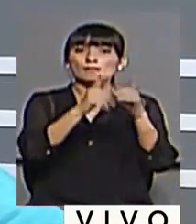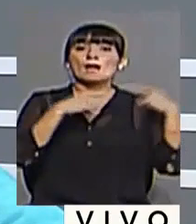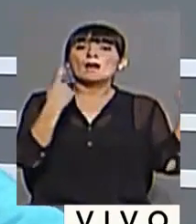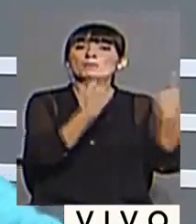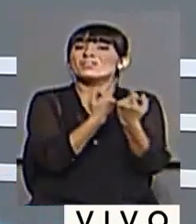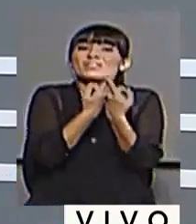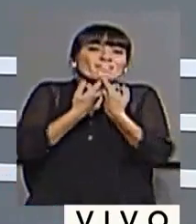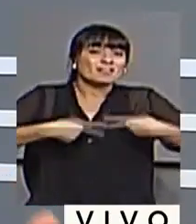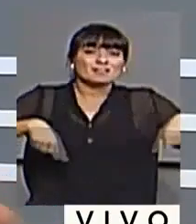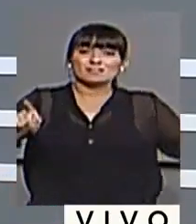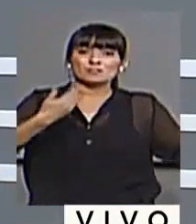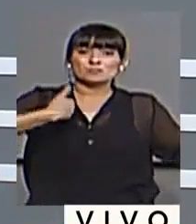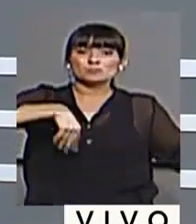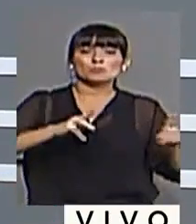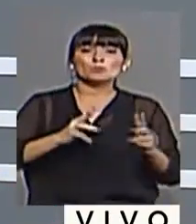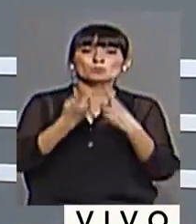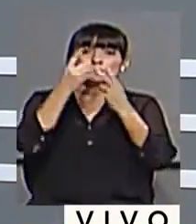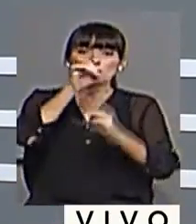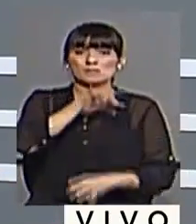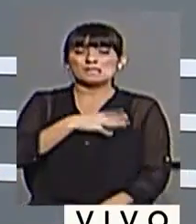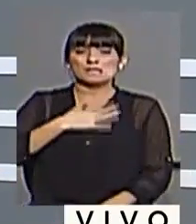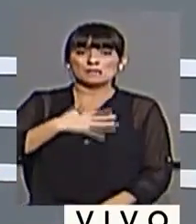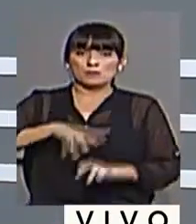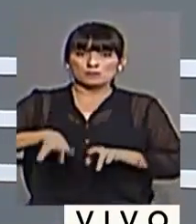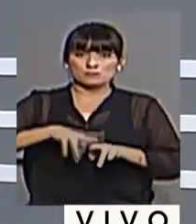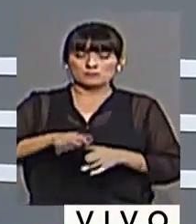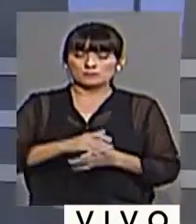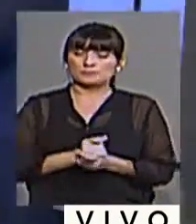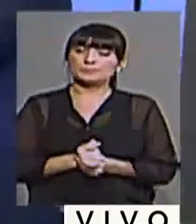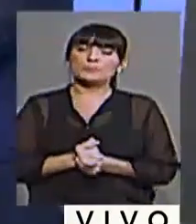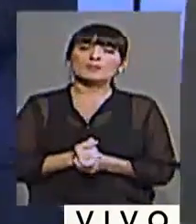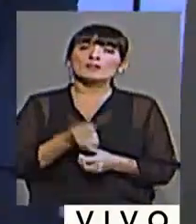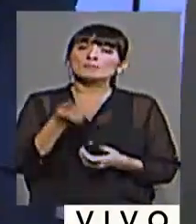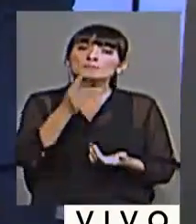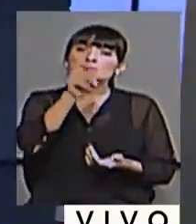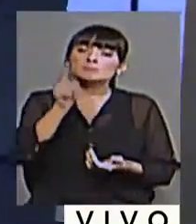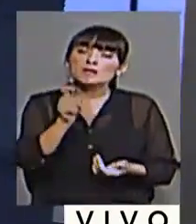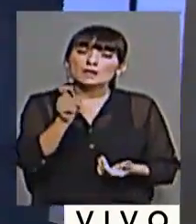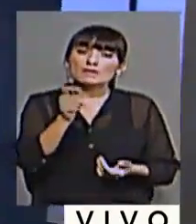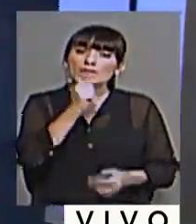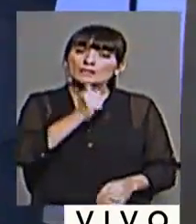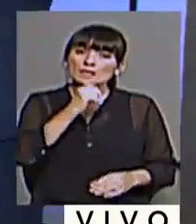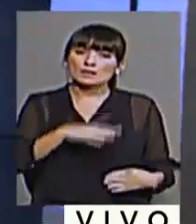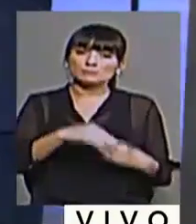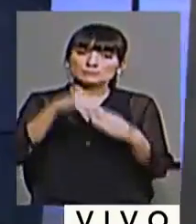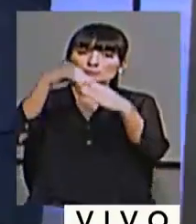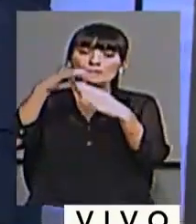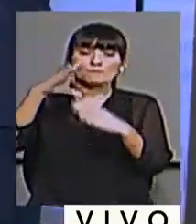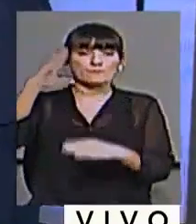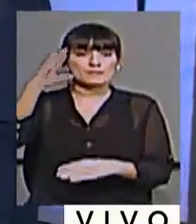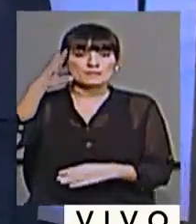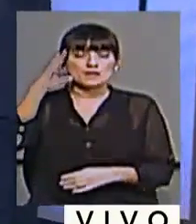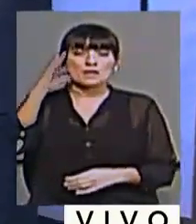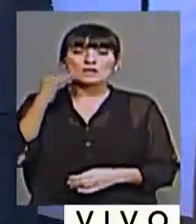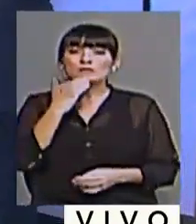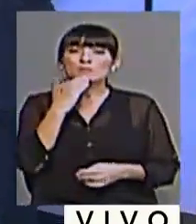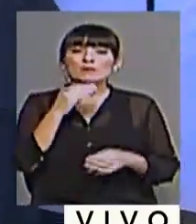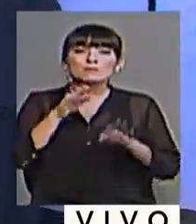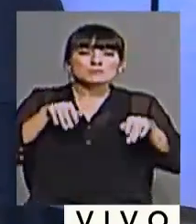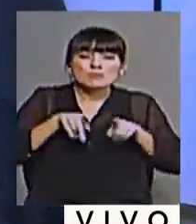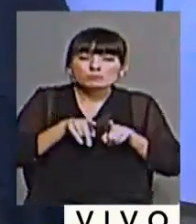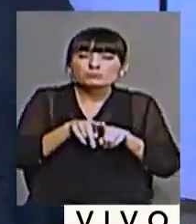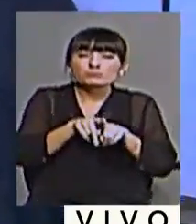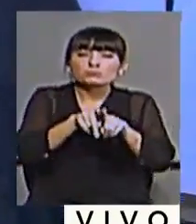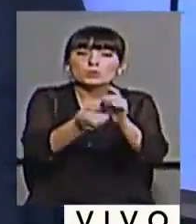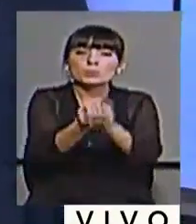otra cosa, distinta a lo que hemos construido en Chile y lo que queremos hacer. Rodrigo, le faltó liderazgo a Michelle Bachelet y para poder mantener alineadita la nueva